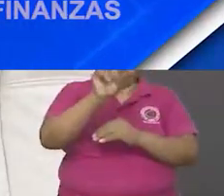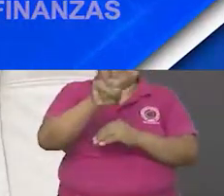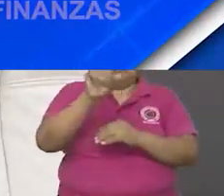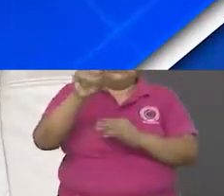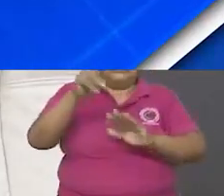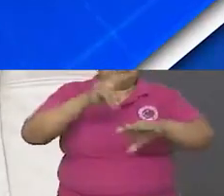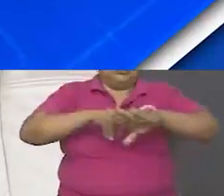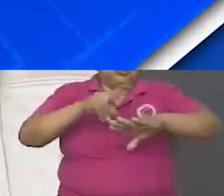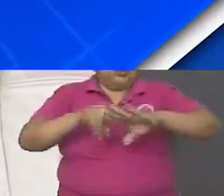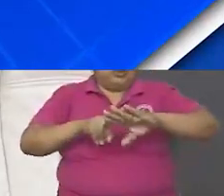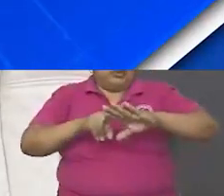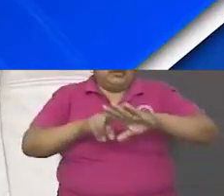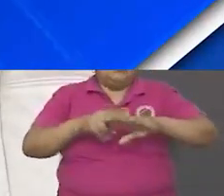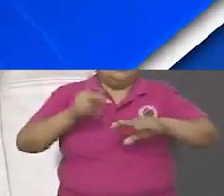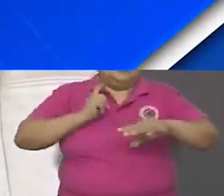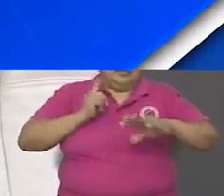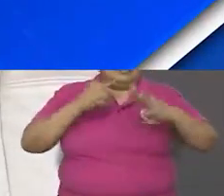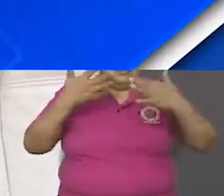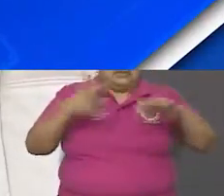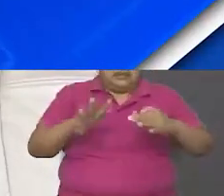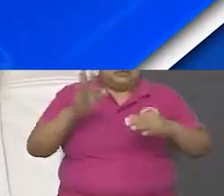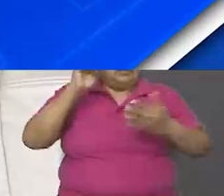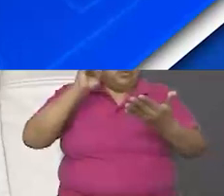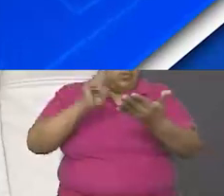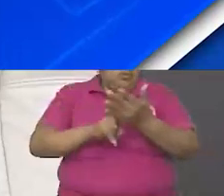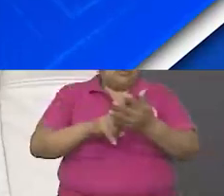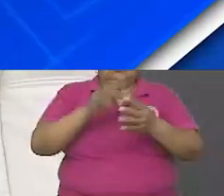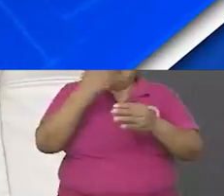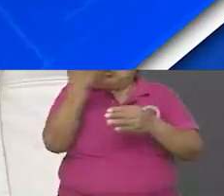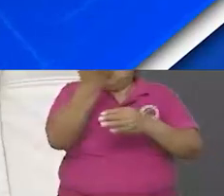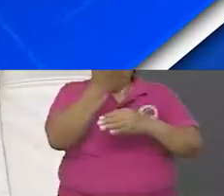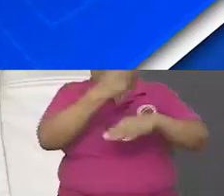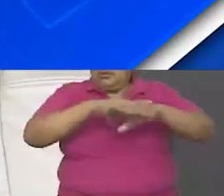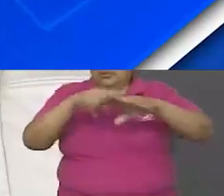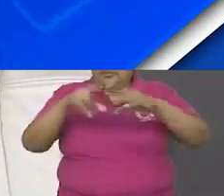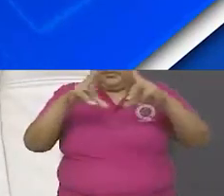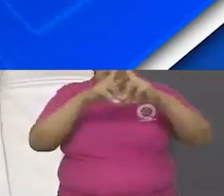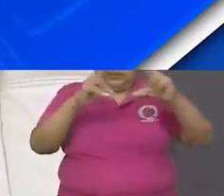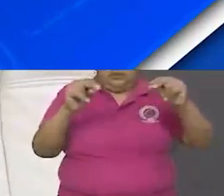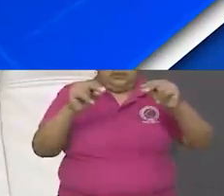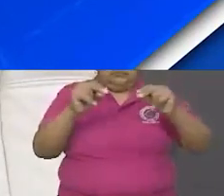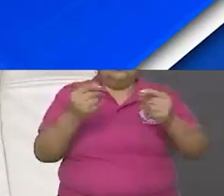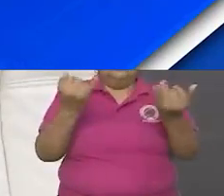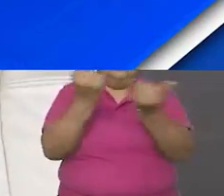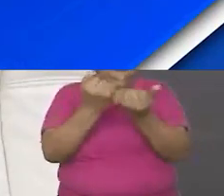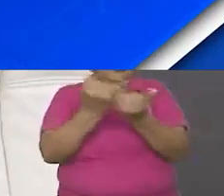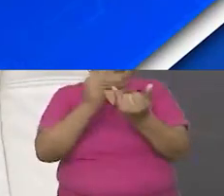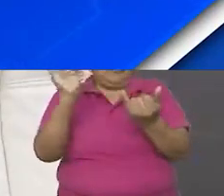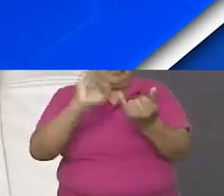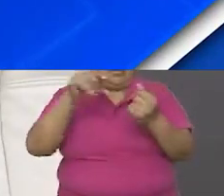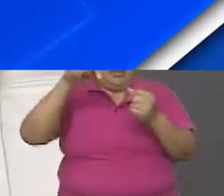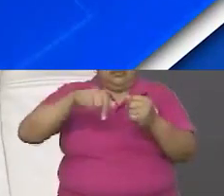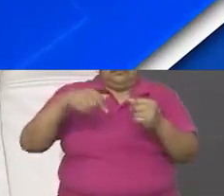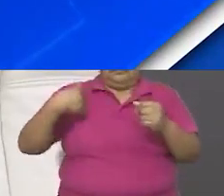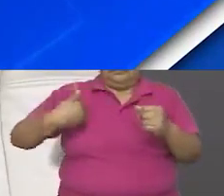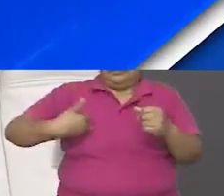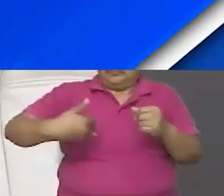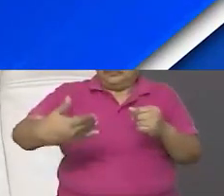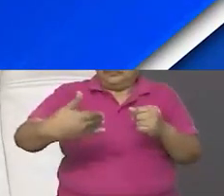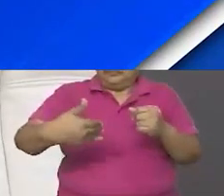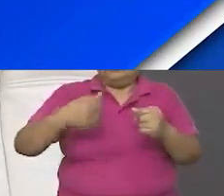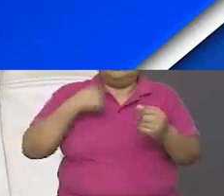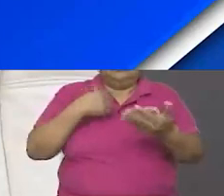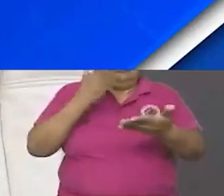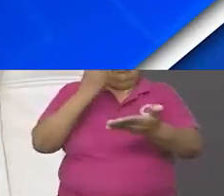17.433 normas contenidas en el inventario del universo normativo del país. Asimismo, durante este proceso